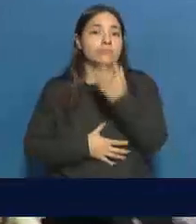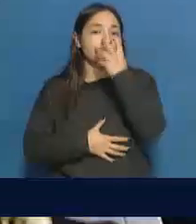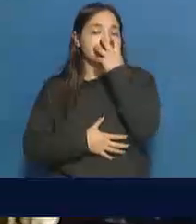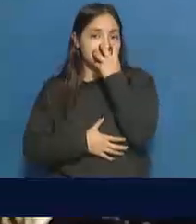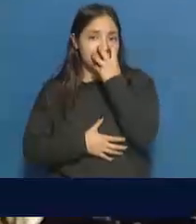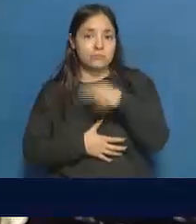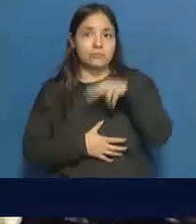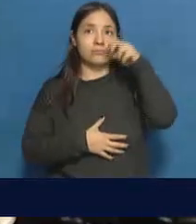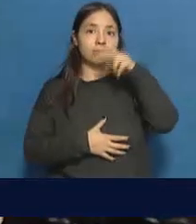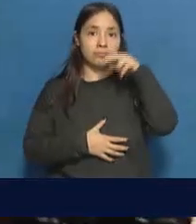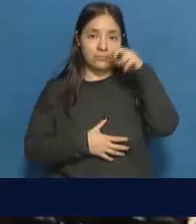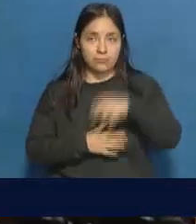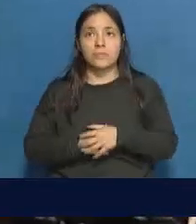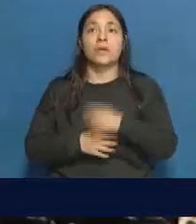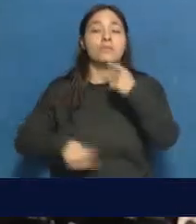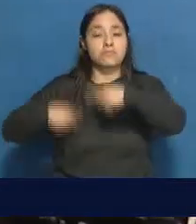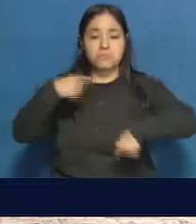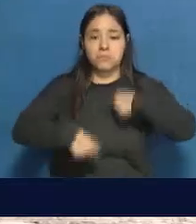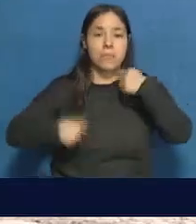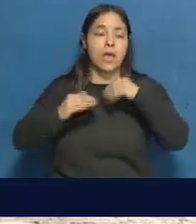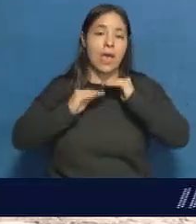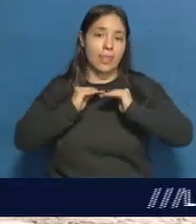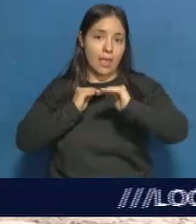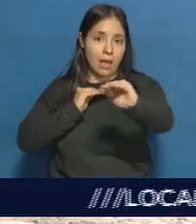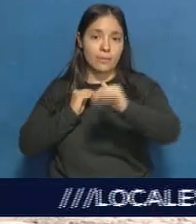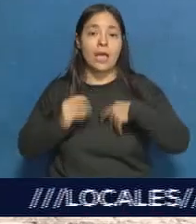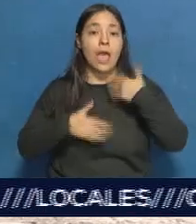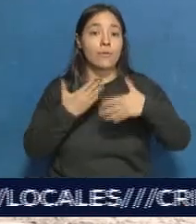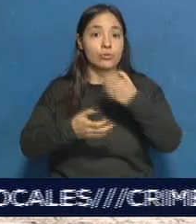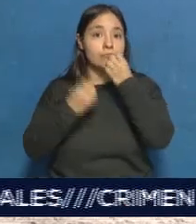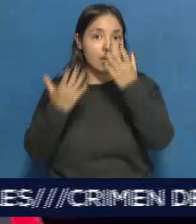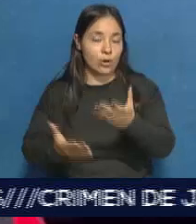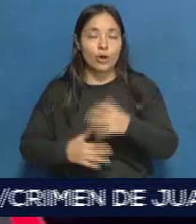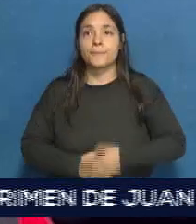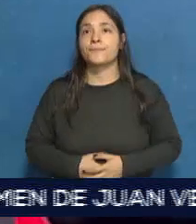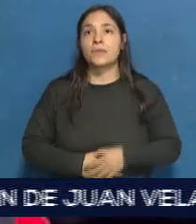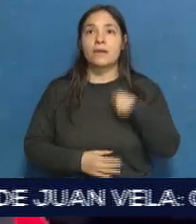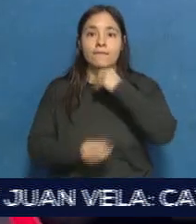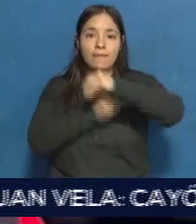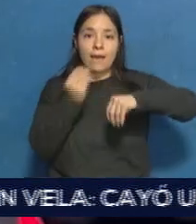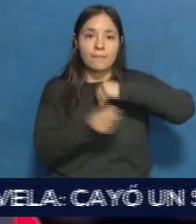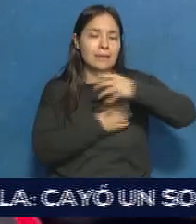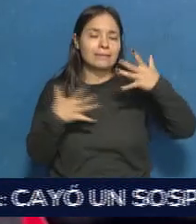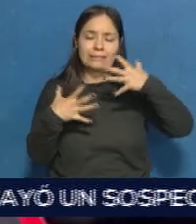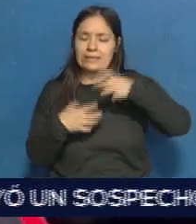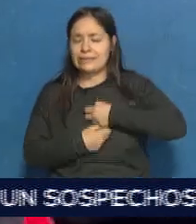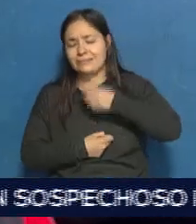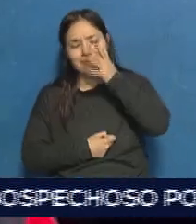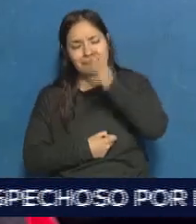mecánica respiratoria su evolución Es favorable la familia devastada